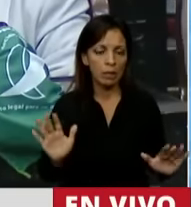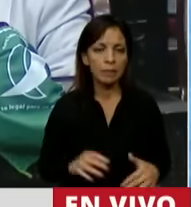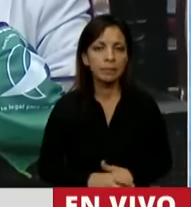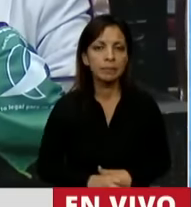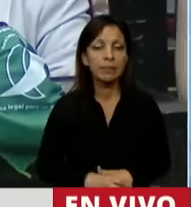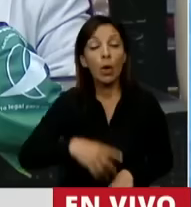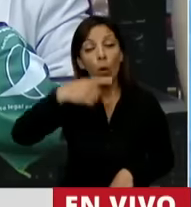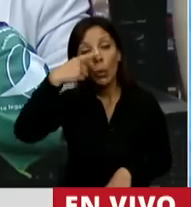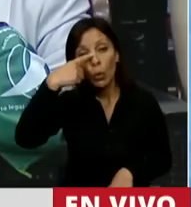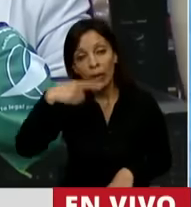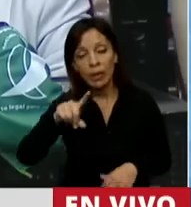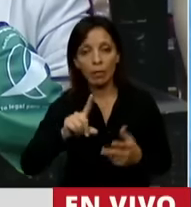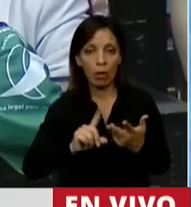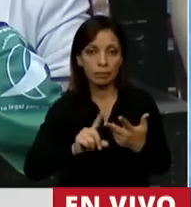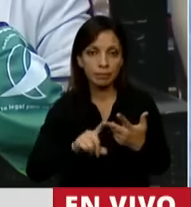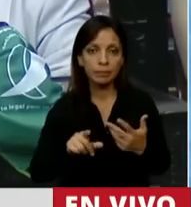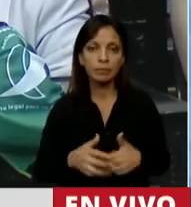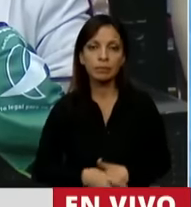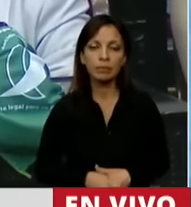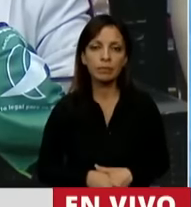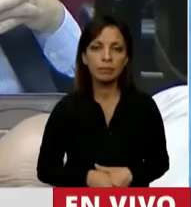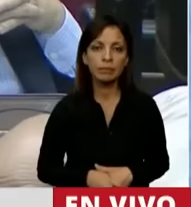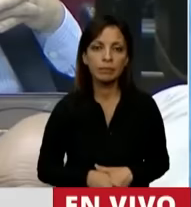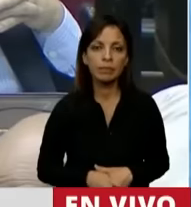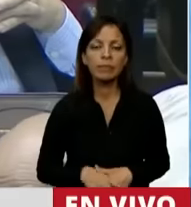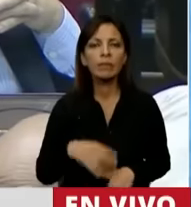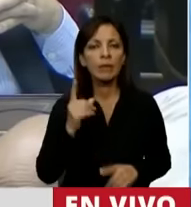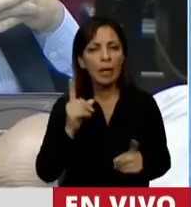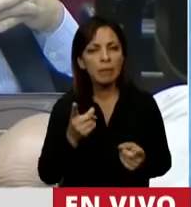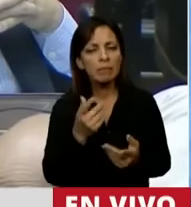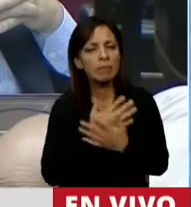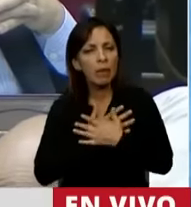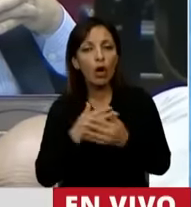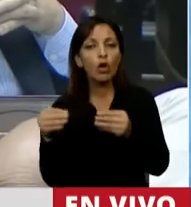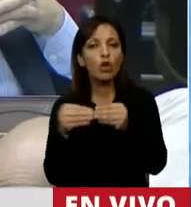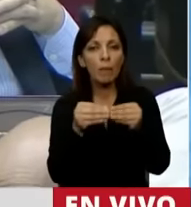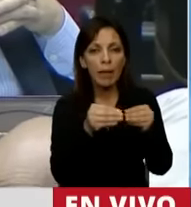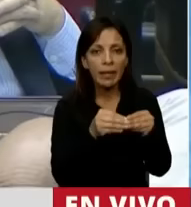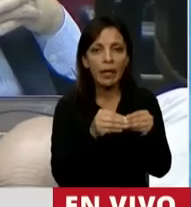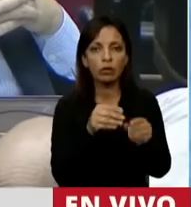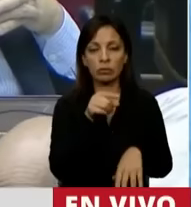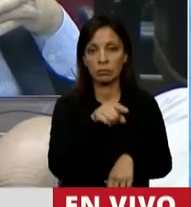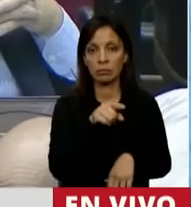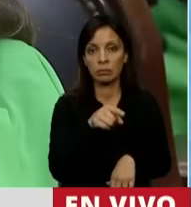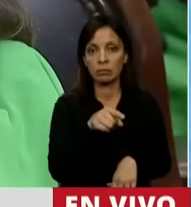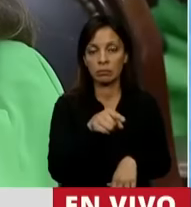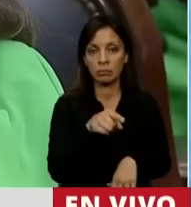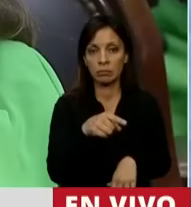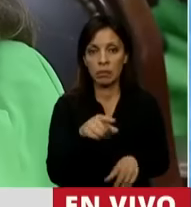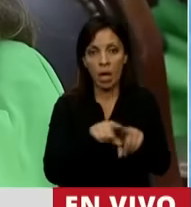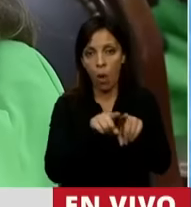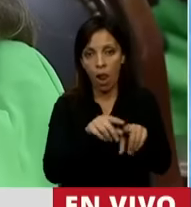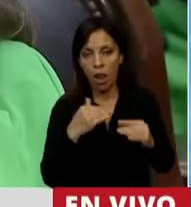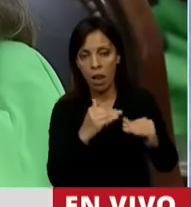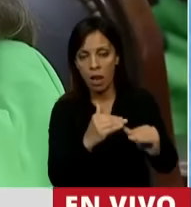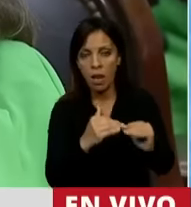Y por último, a los compañeros que sí piensan como yo, que nos hemos estado